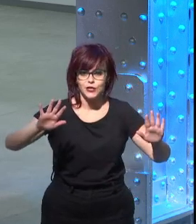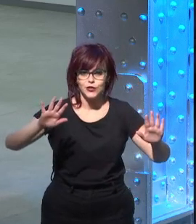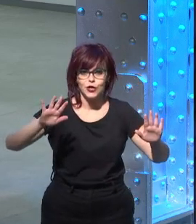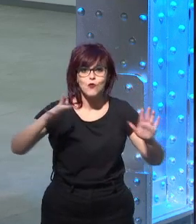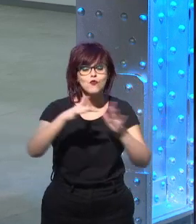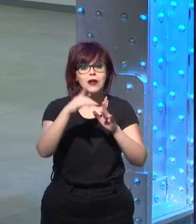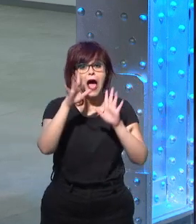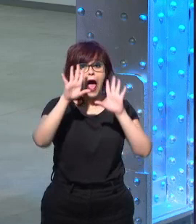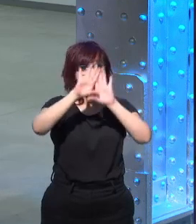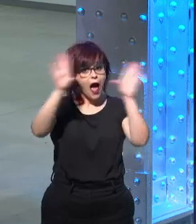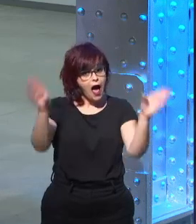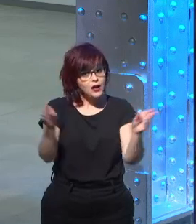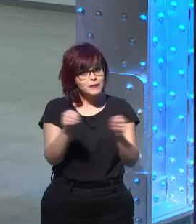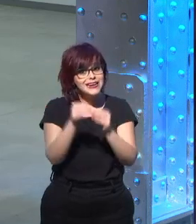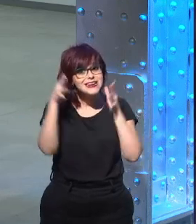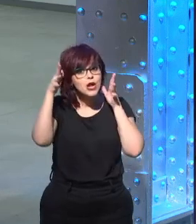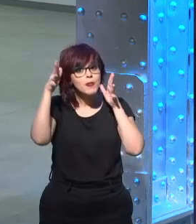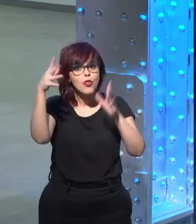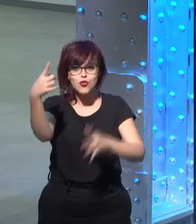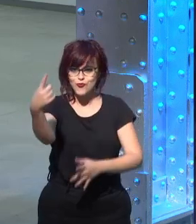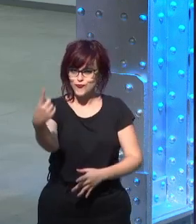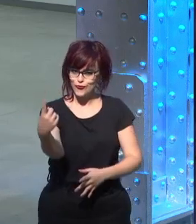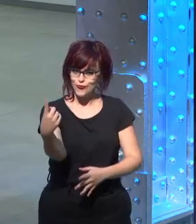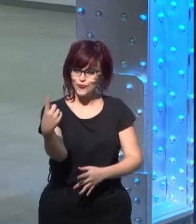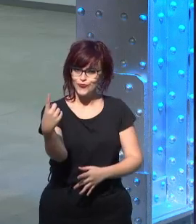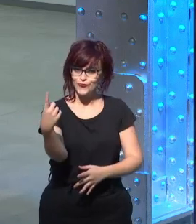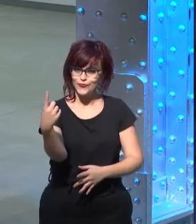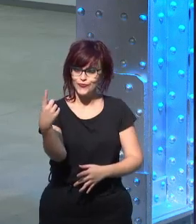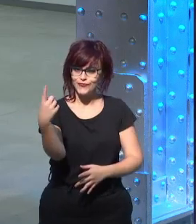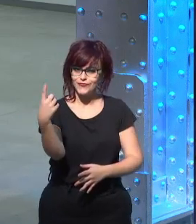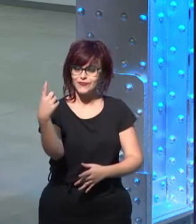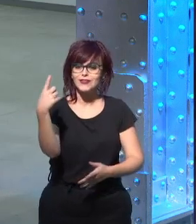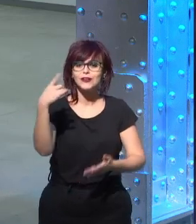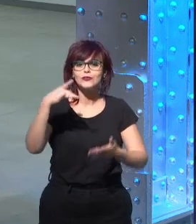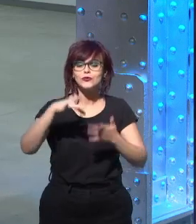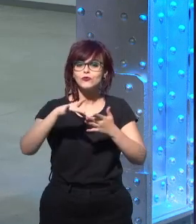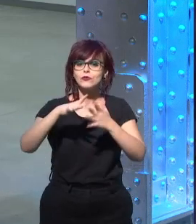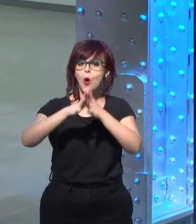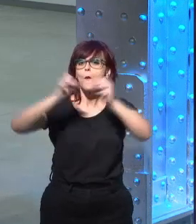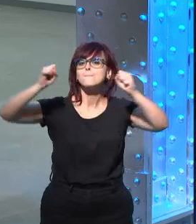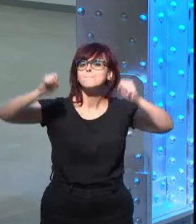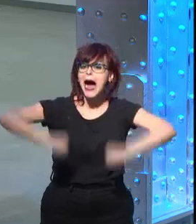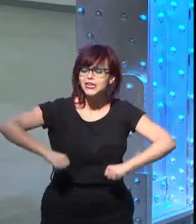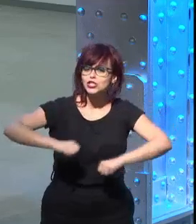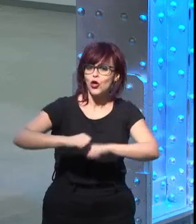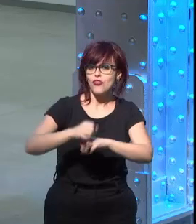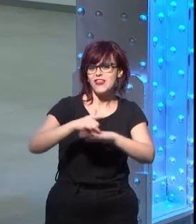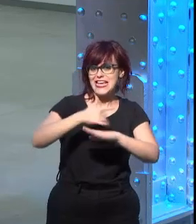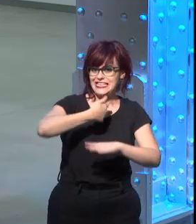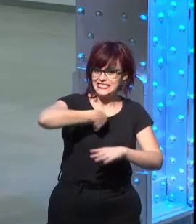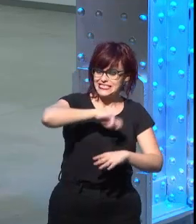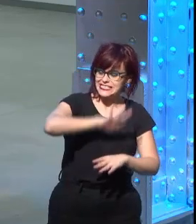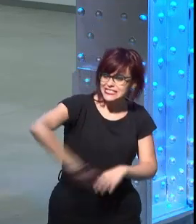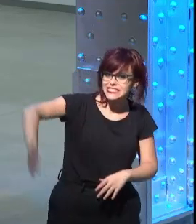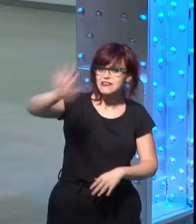sola recomendación, una recomendación fundamental, y es un pacto de Estado por la